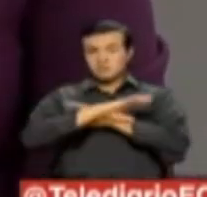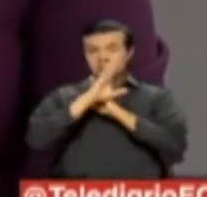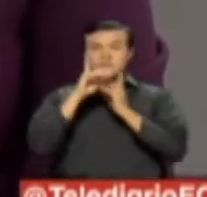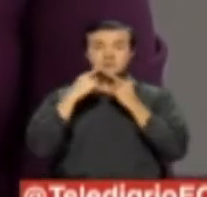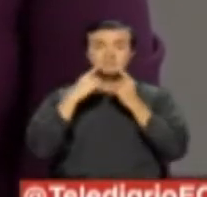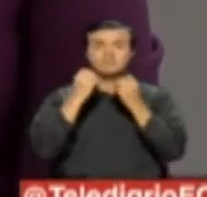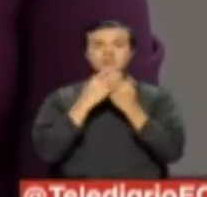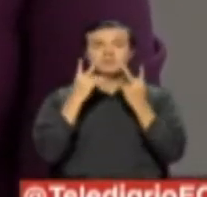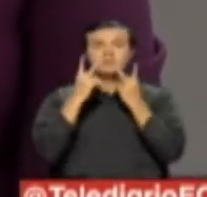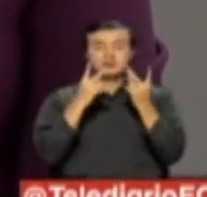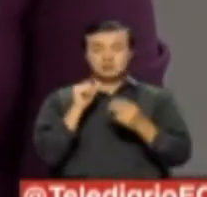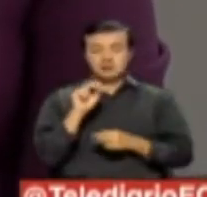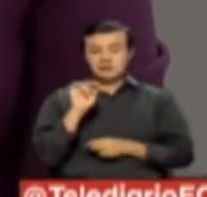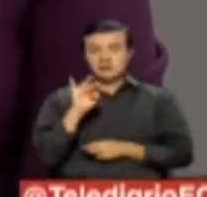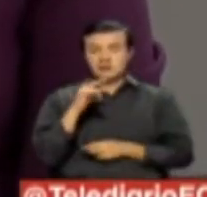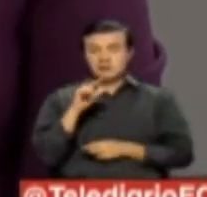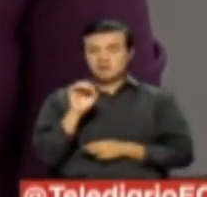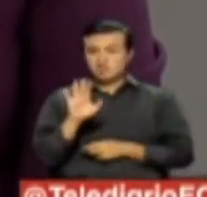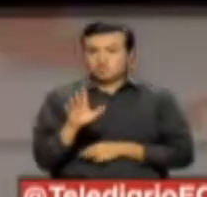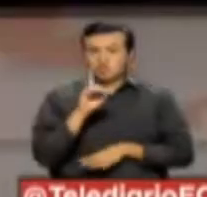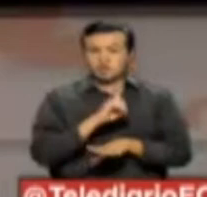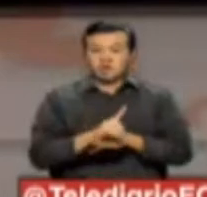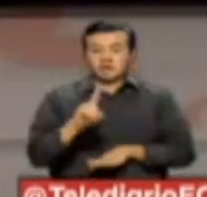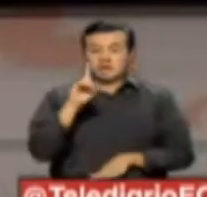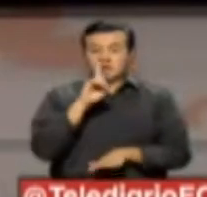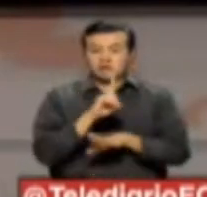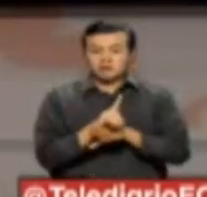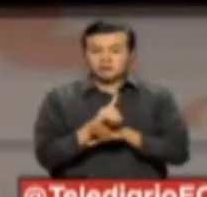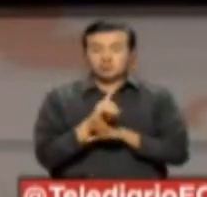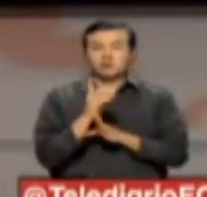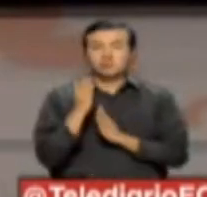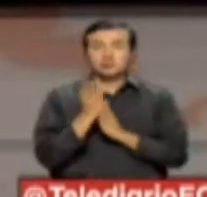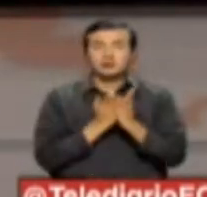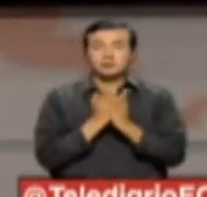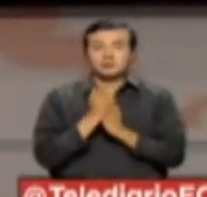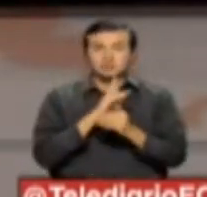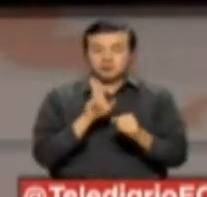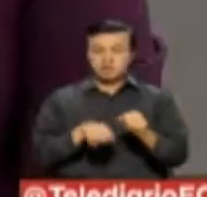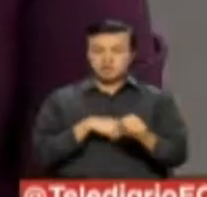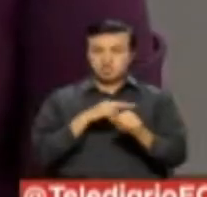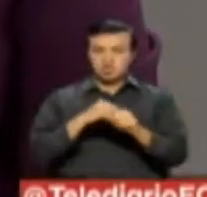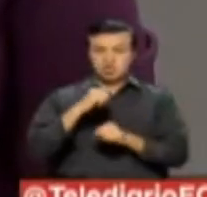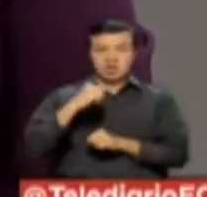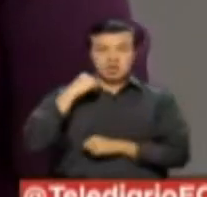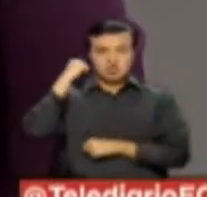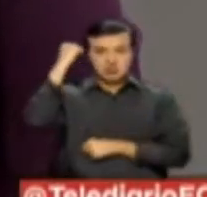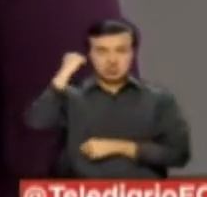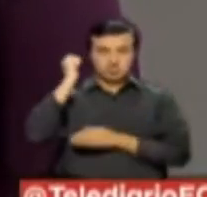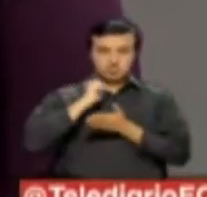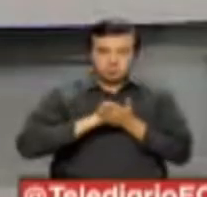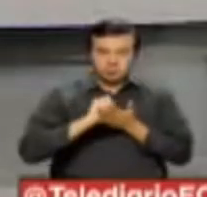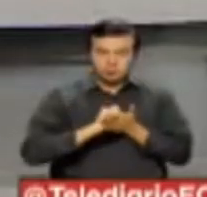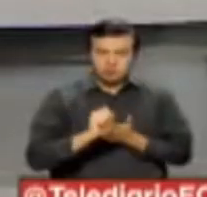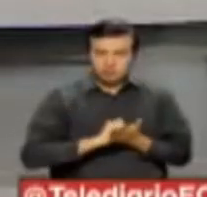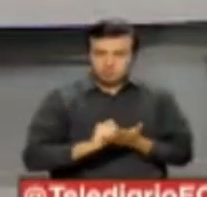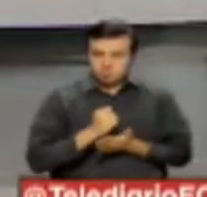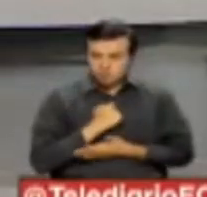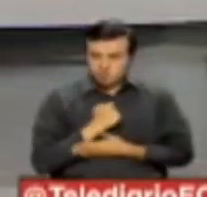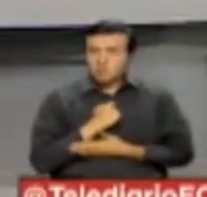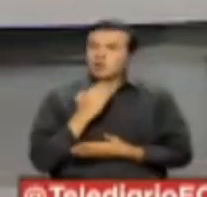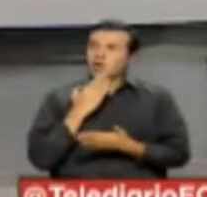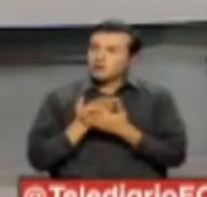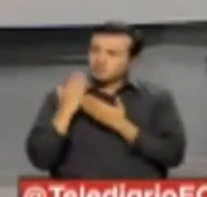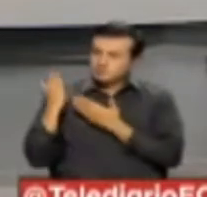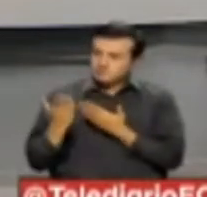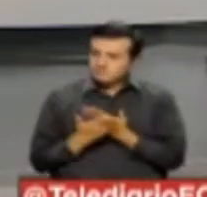mencionábamos nos visita santiago ceballos director del servicio nacional de derechos intelectuales bienvenidos a este espacio de noticias este